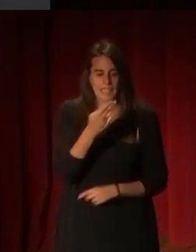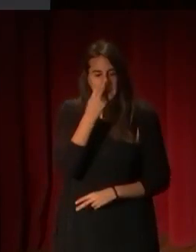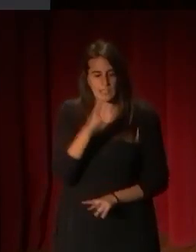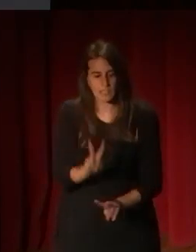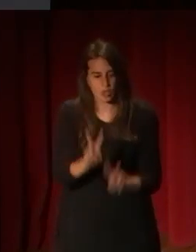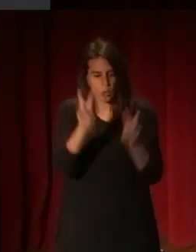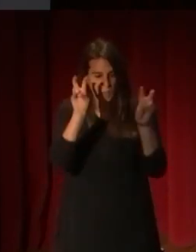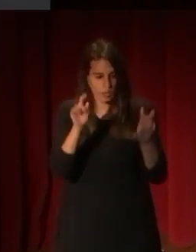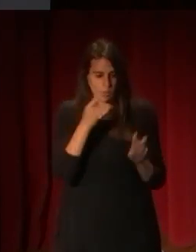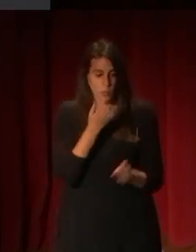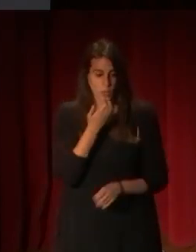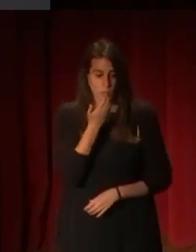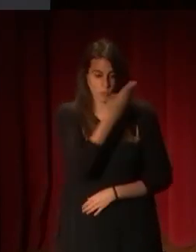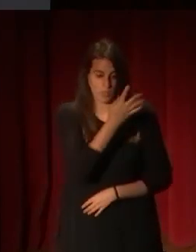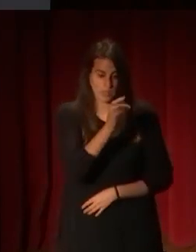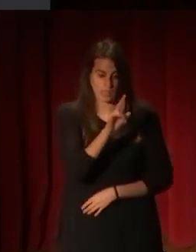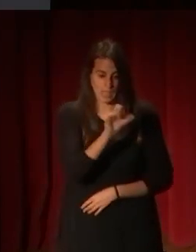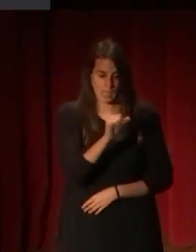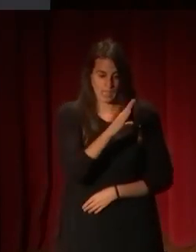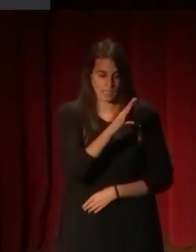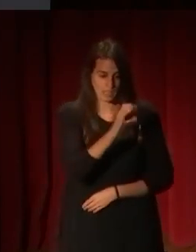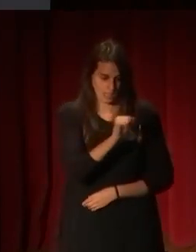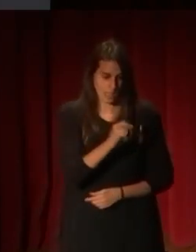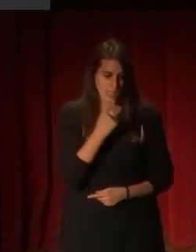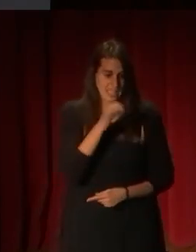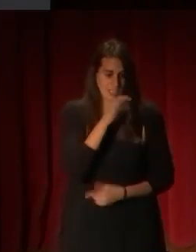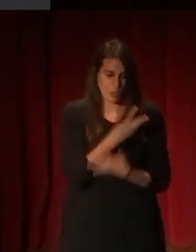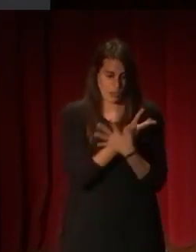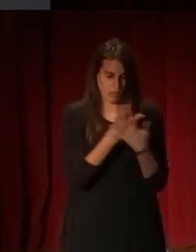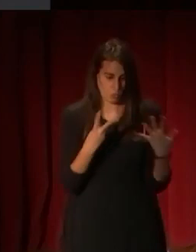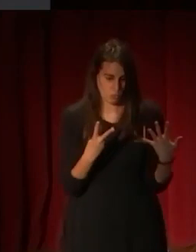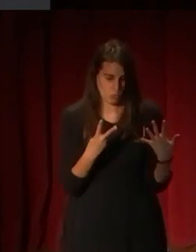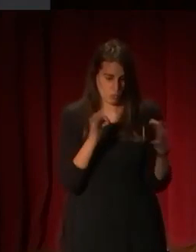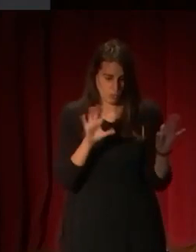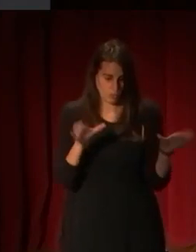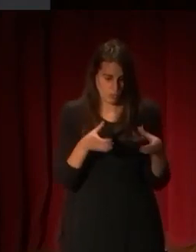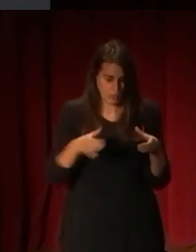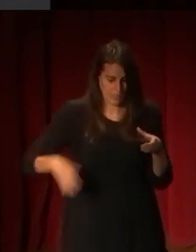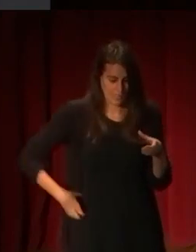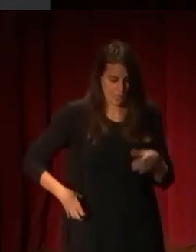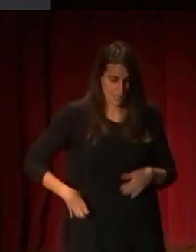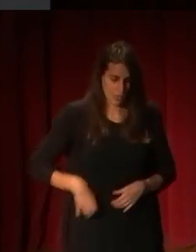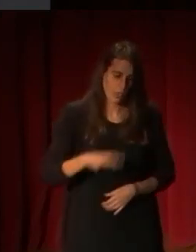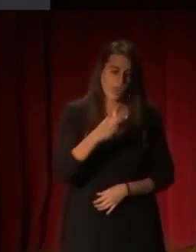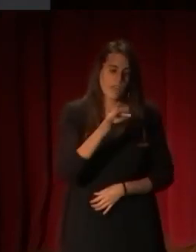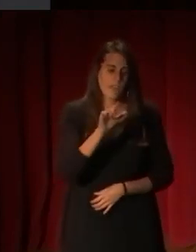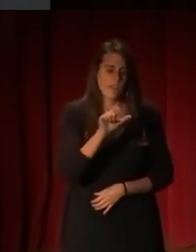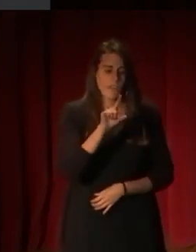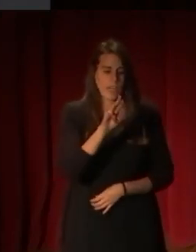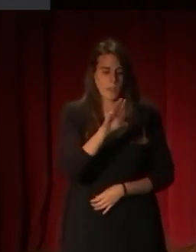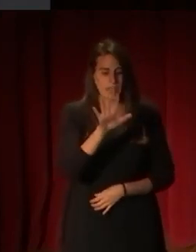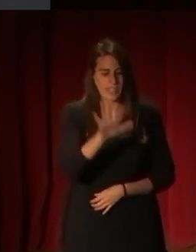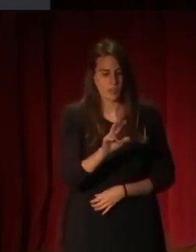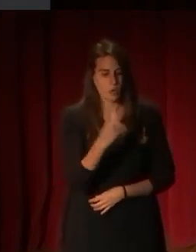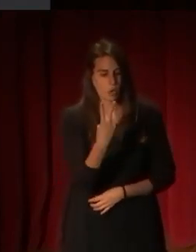en ésta tarasca ya del siglo 18 del reinado de felipe quinto vemos dos novedades